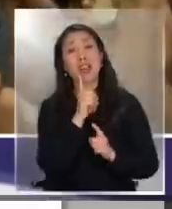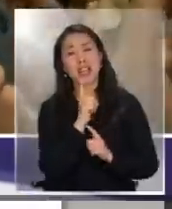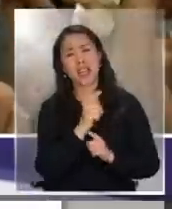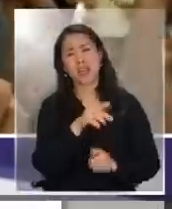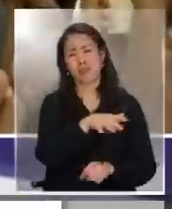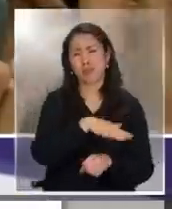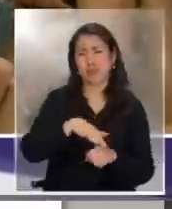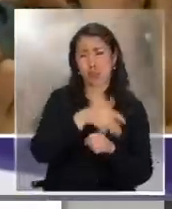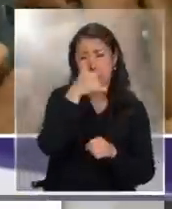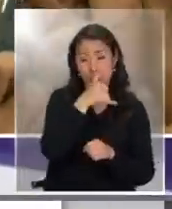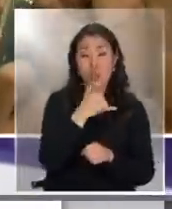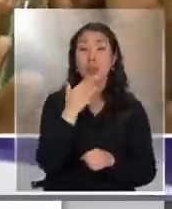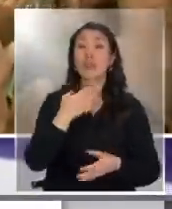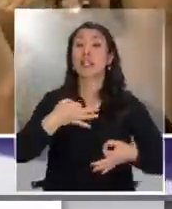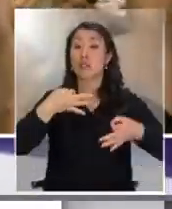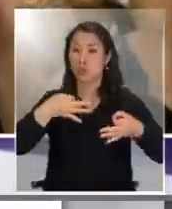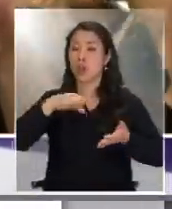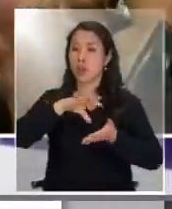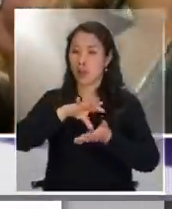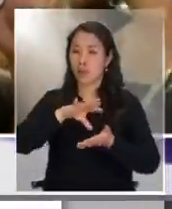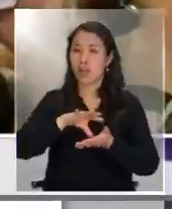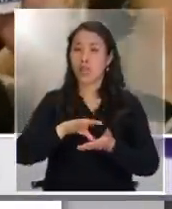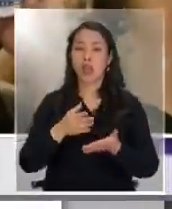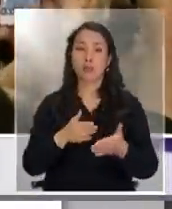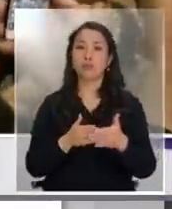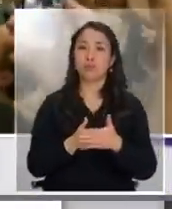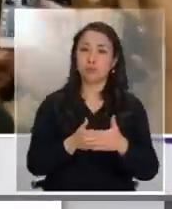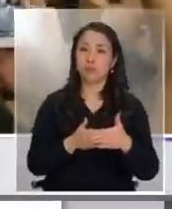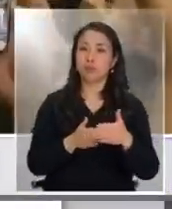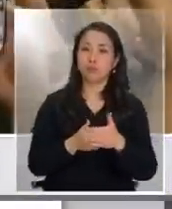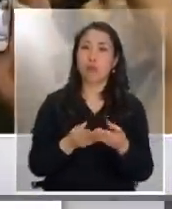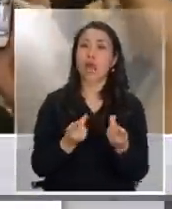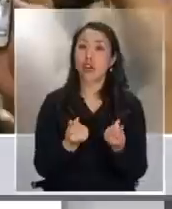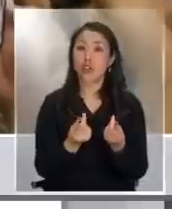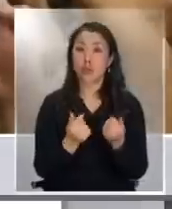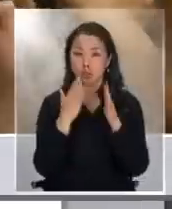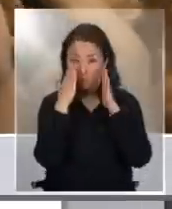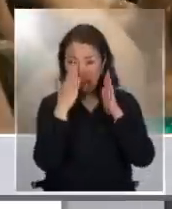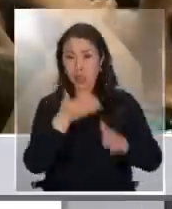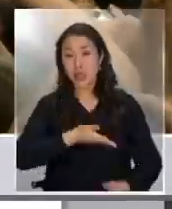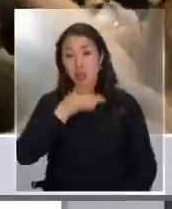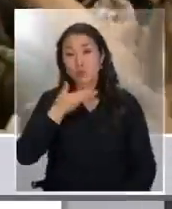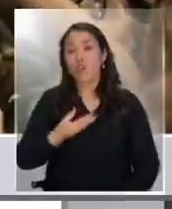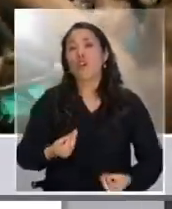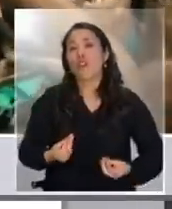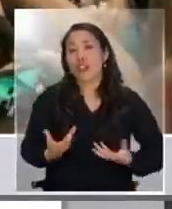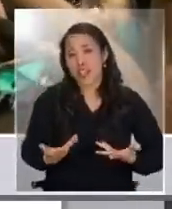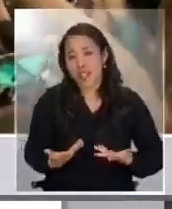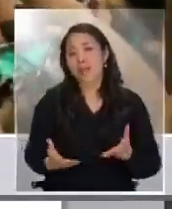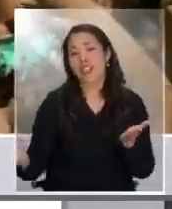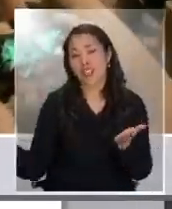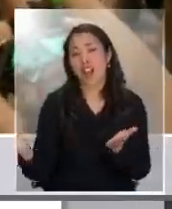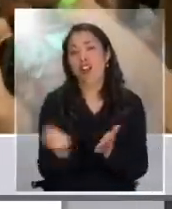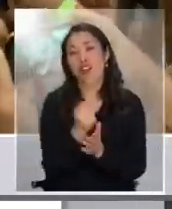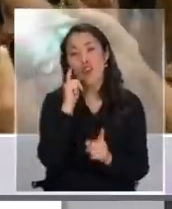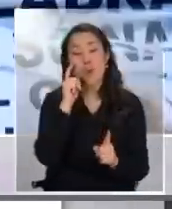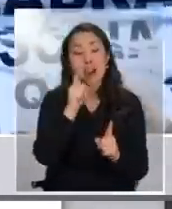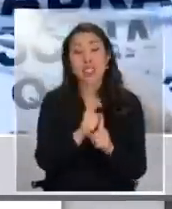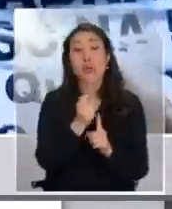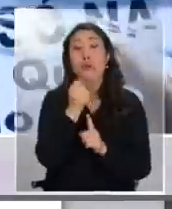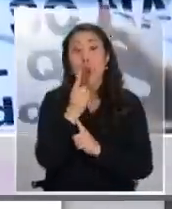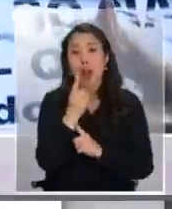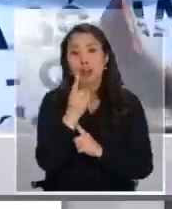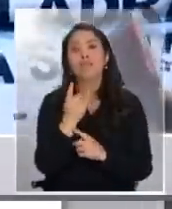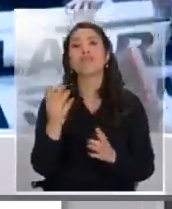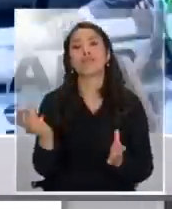corrupción, a la seguridad del país, al estancamiento en la economía. Evidentemente logró entonces el objetivo de alzarse con